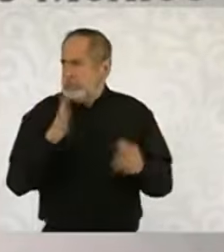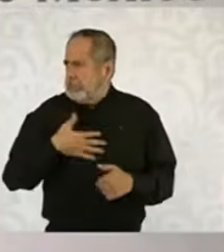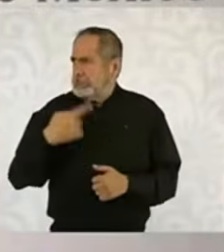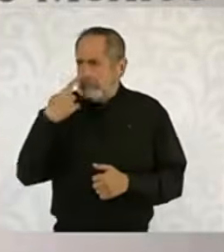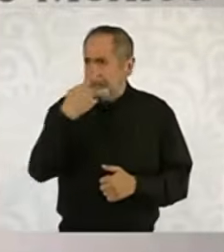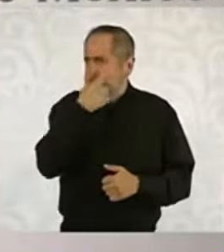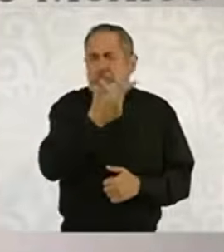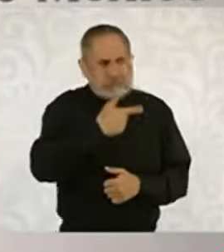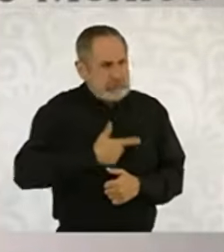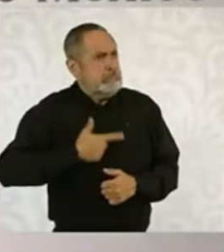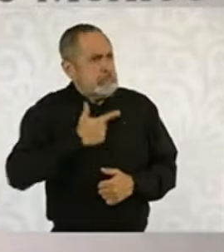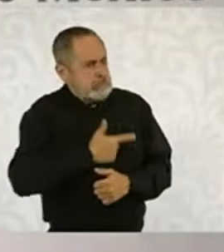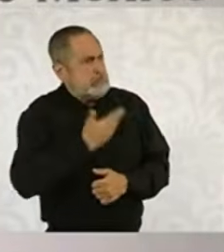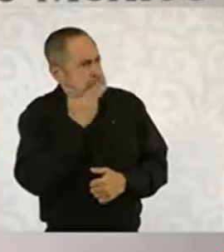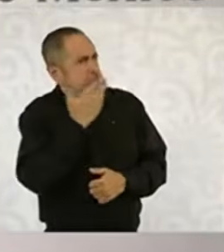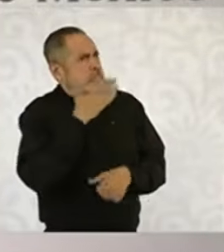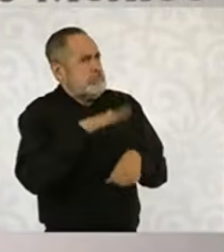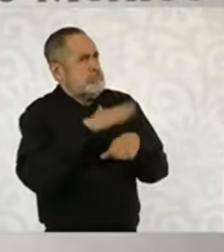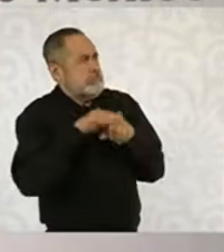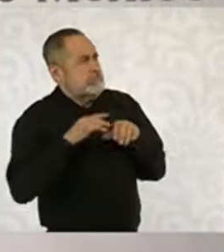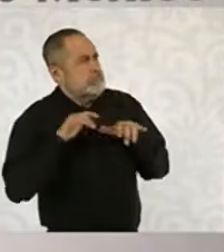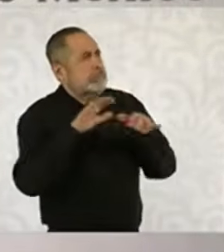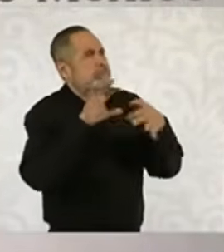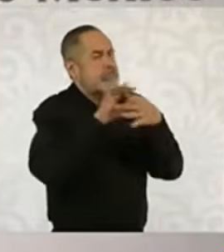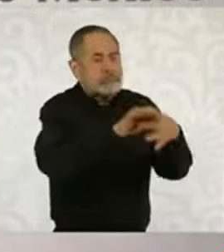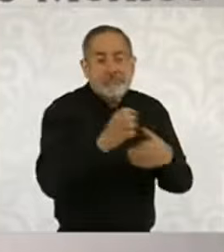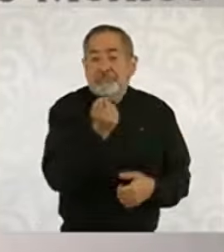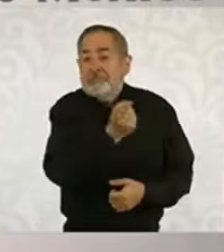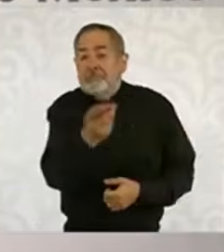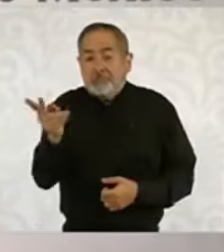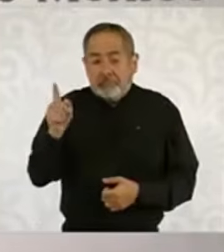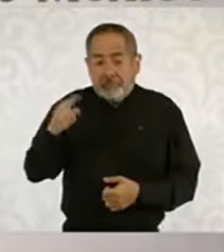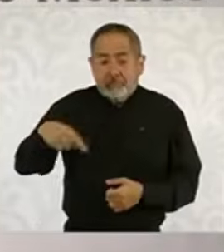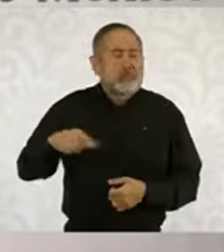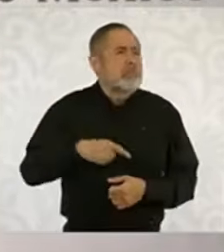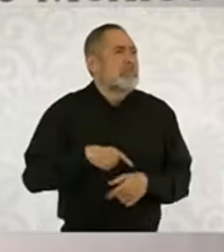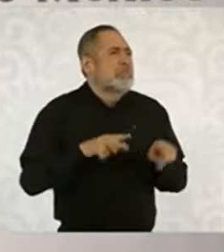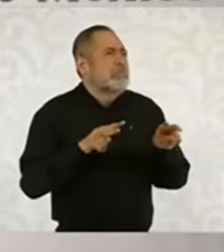Los estudiantes dejan el bachillerato. El nivel